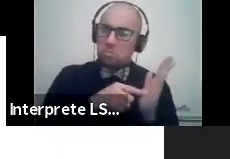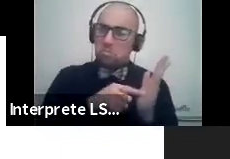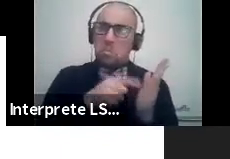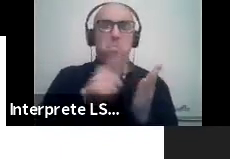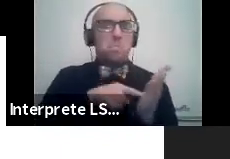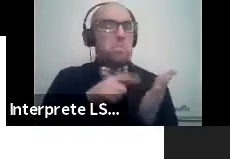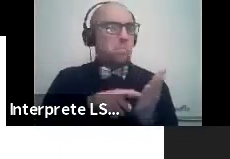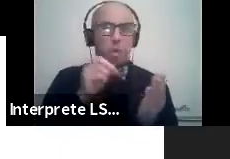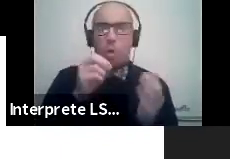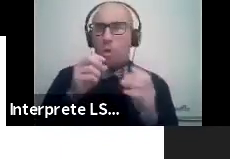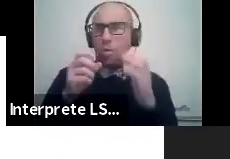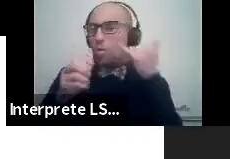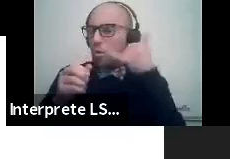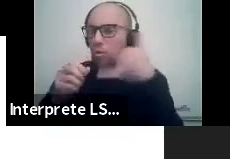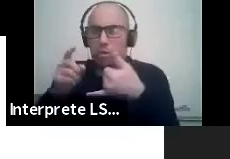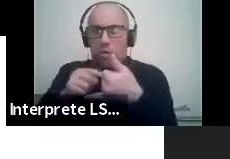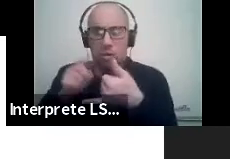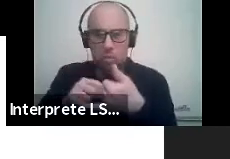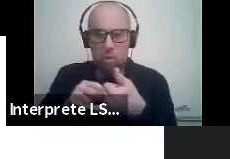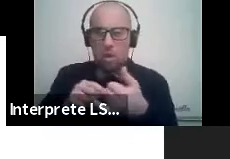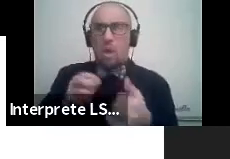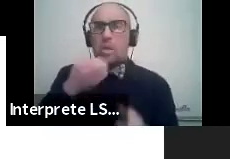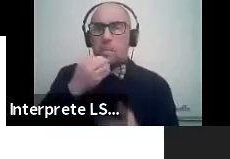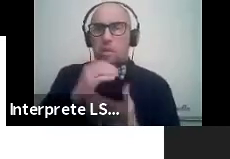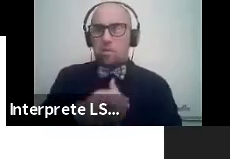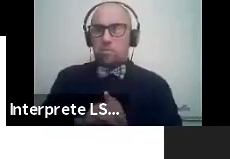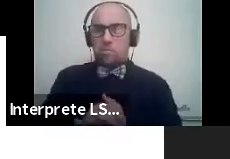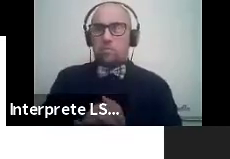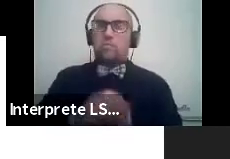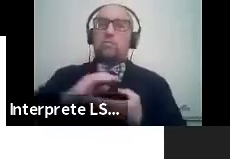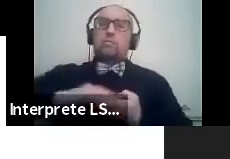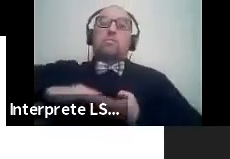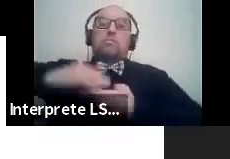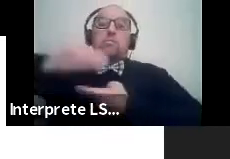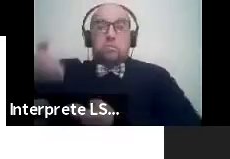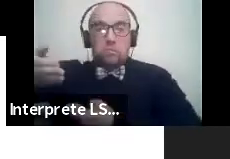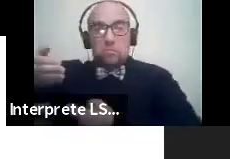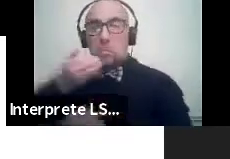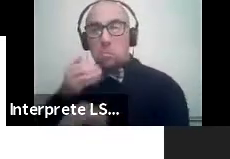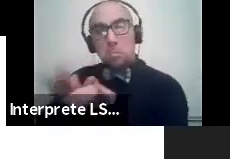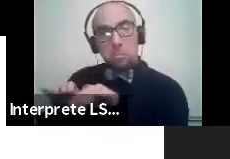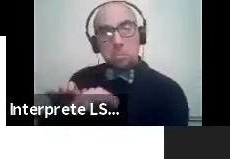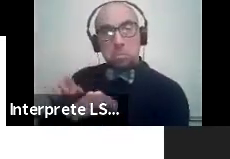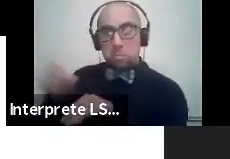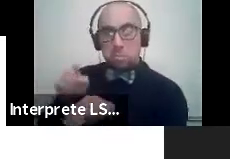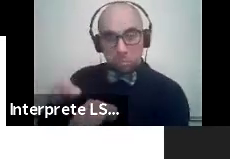tablet, como un teléfono celular, sino poder generar también entonces